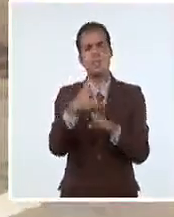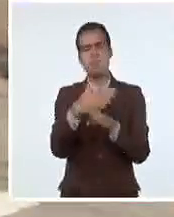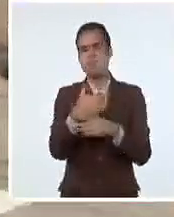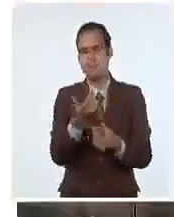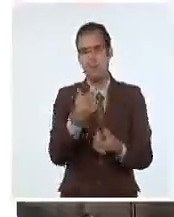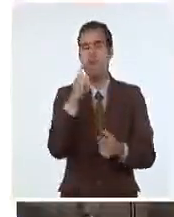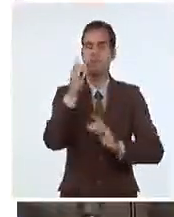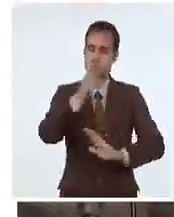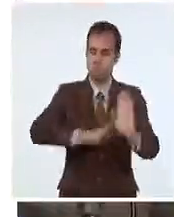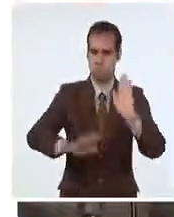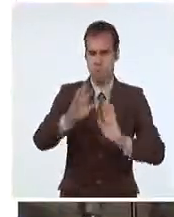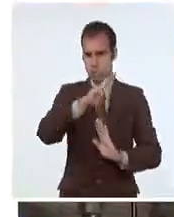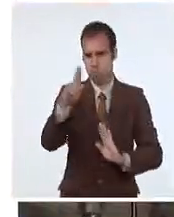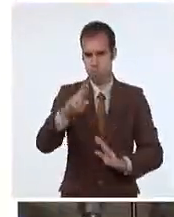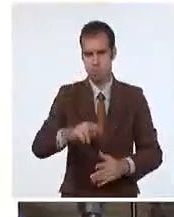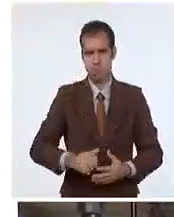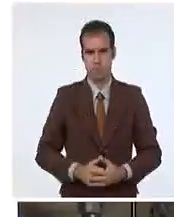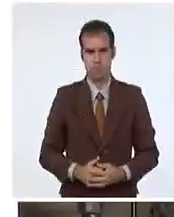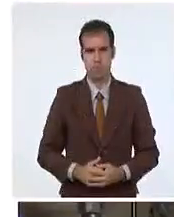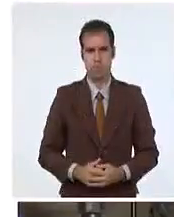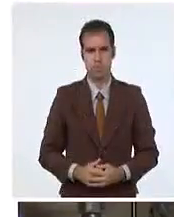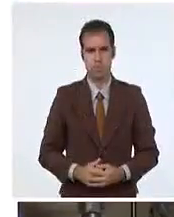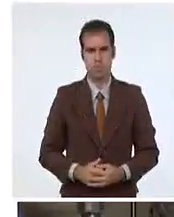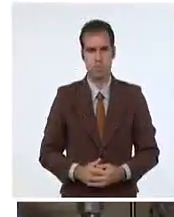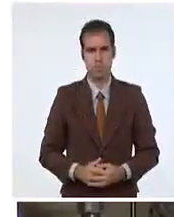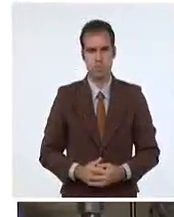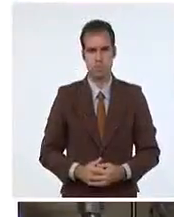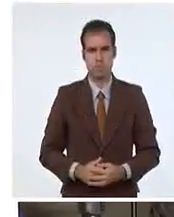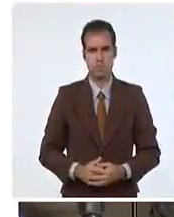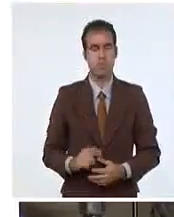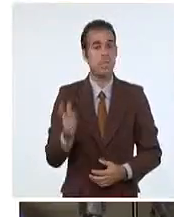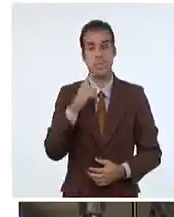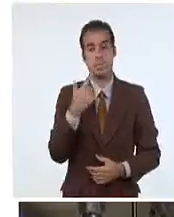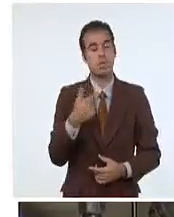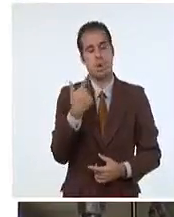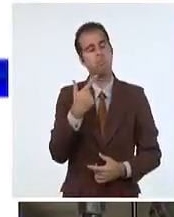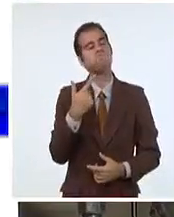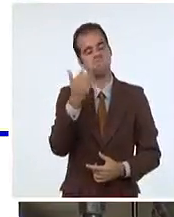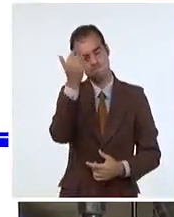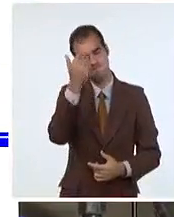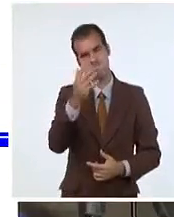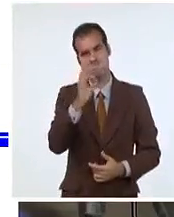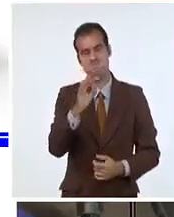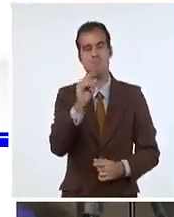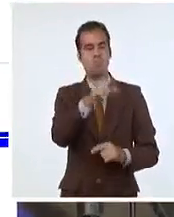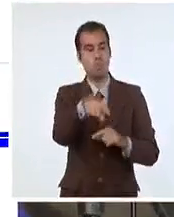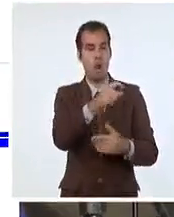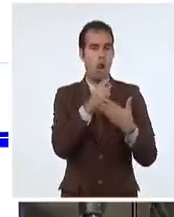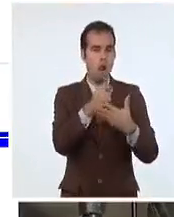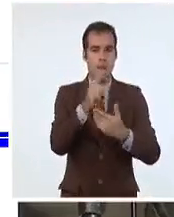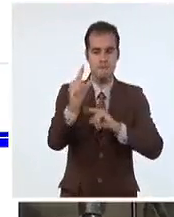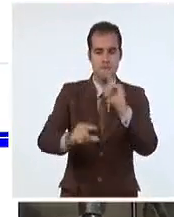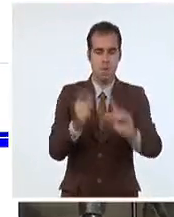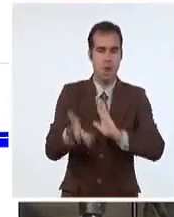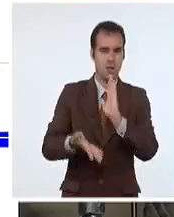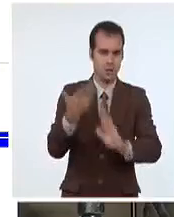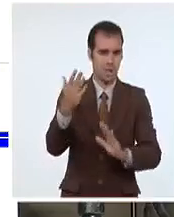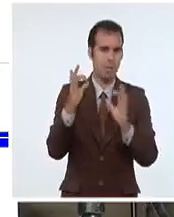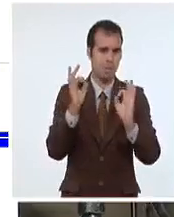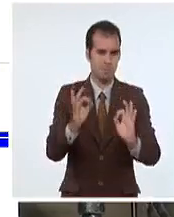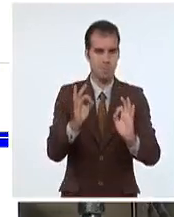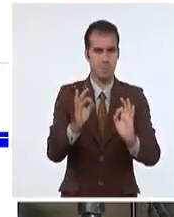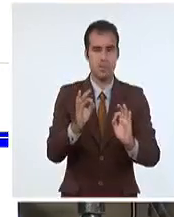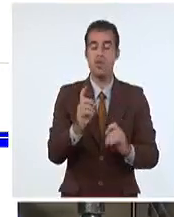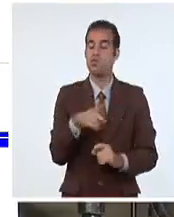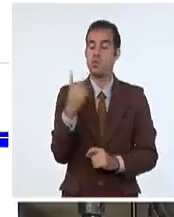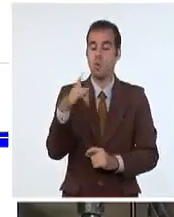la patria. También el reconocimiento por tantas vidas que ustedes han ayudado a salvar, yo creo que en nombre de la juventud comunista y